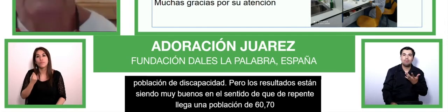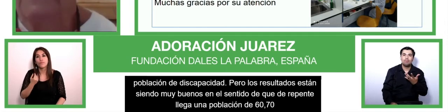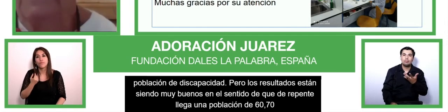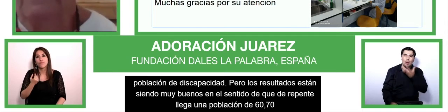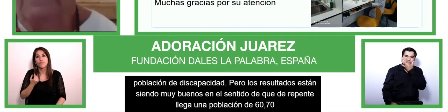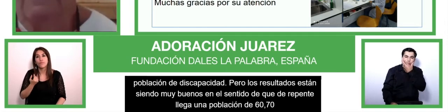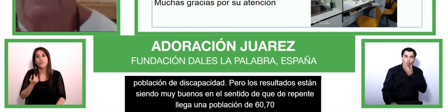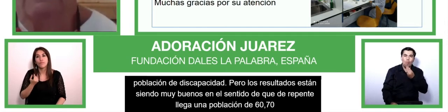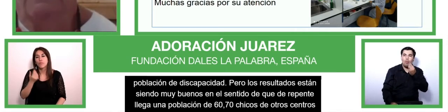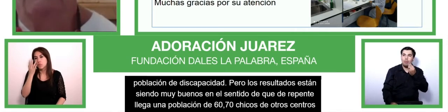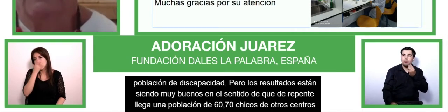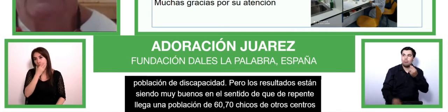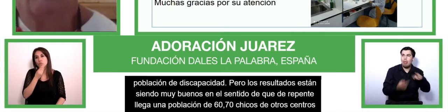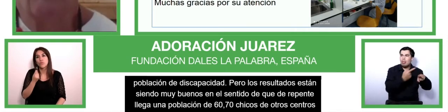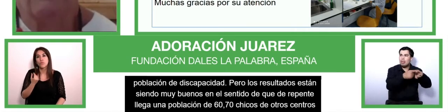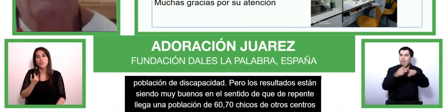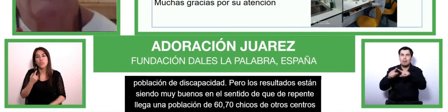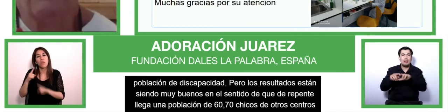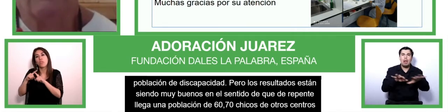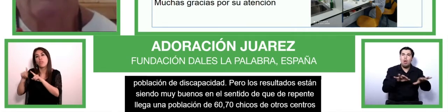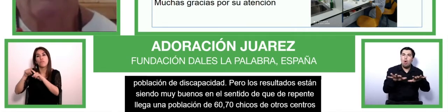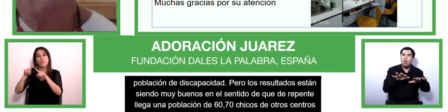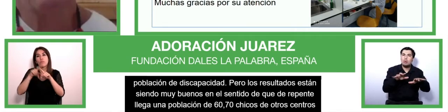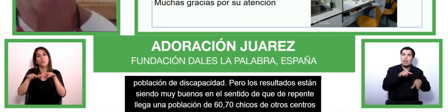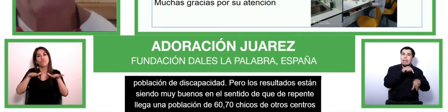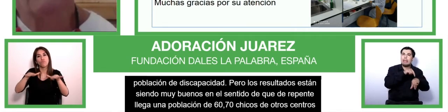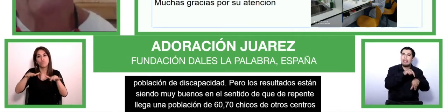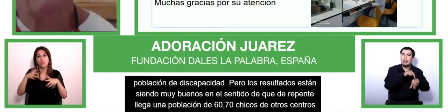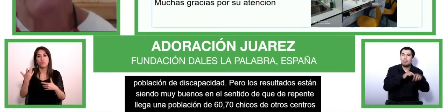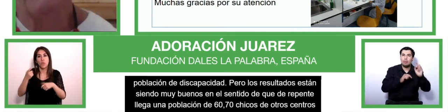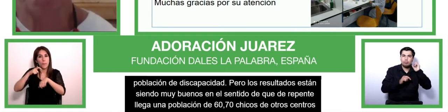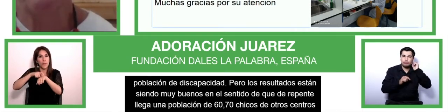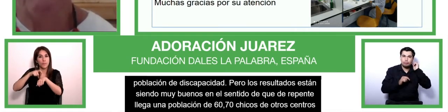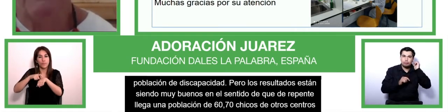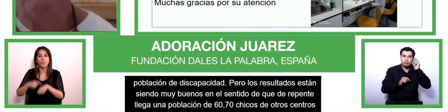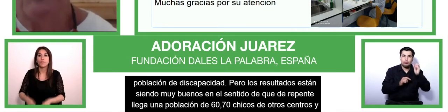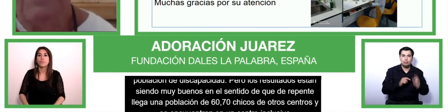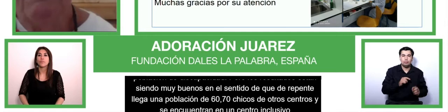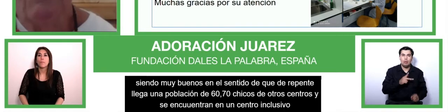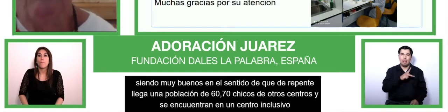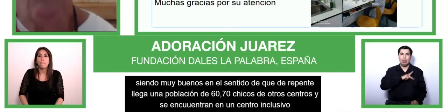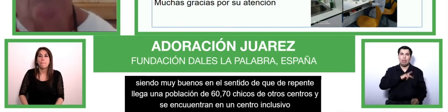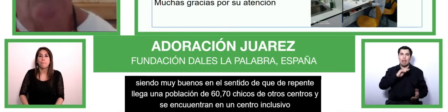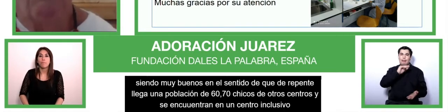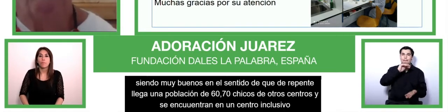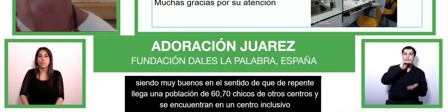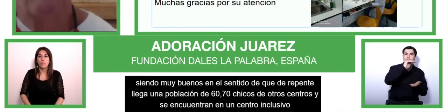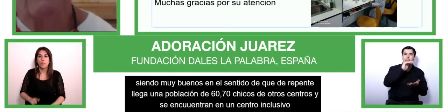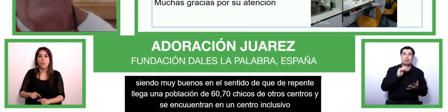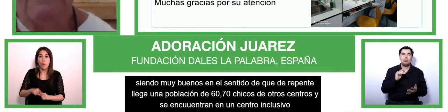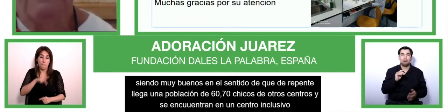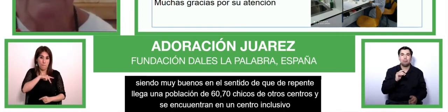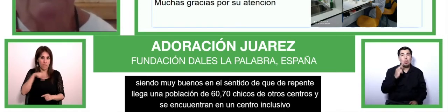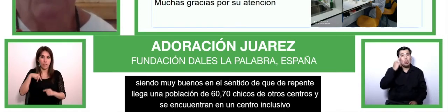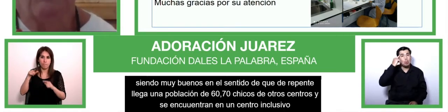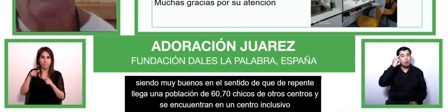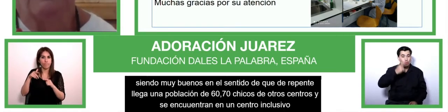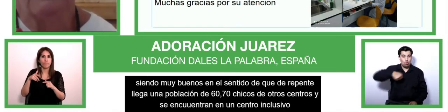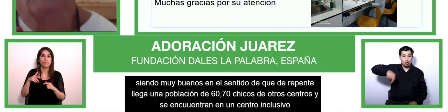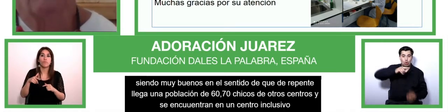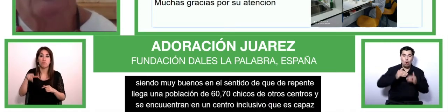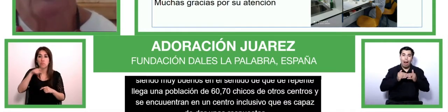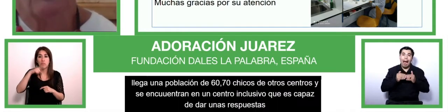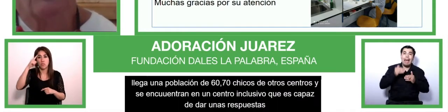ocasiones de reconocimientos es porque vamos siempre un poco por delante de lo que